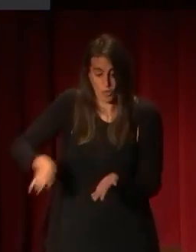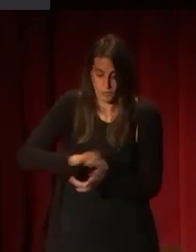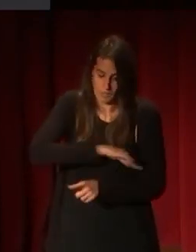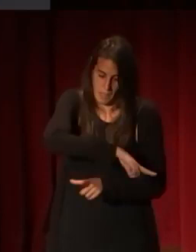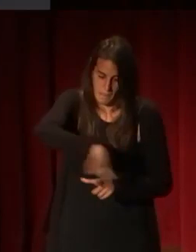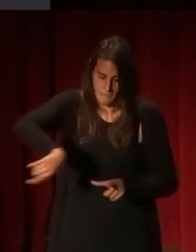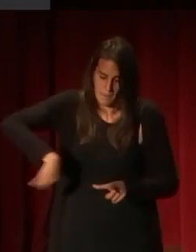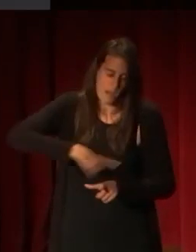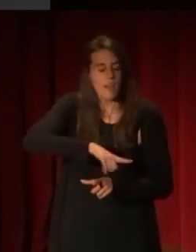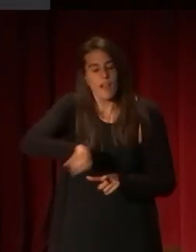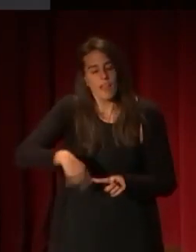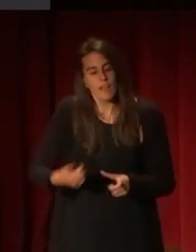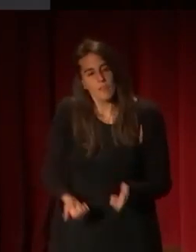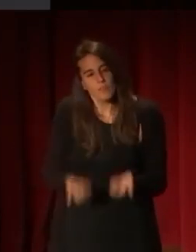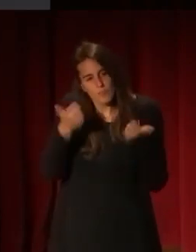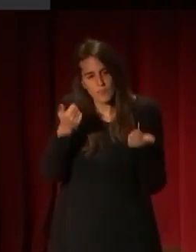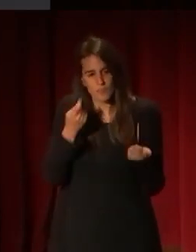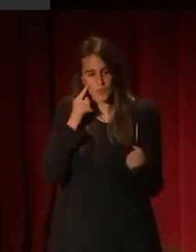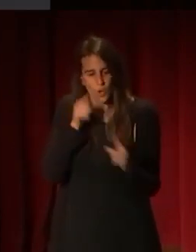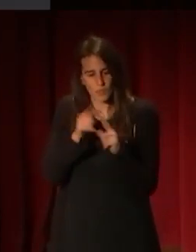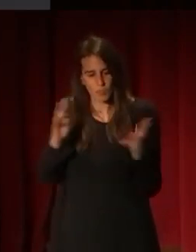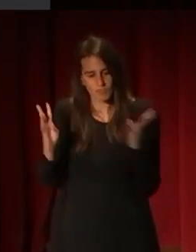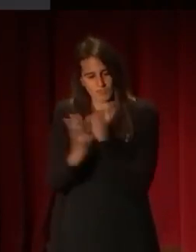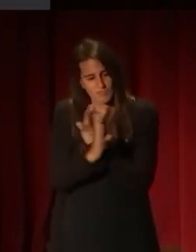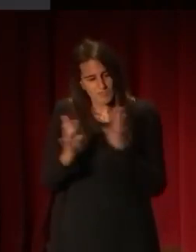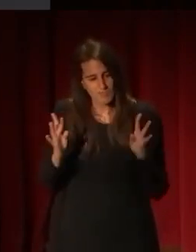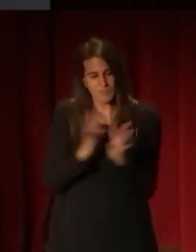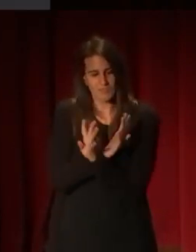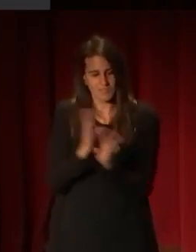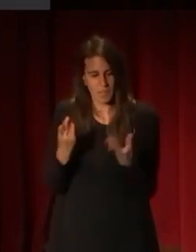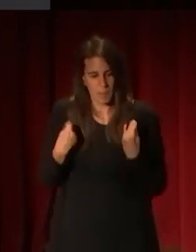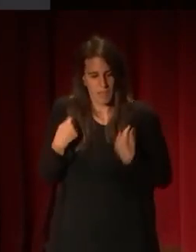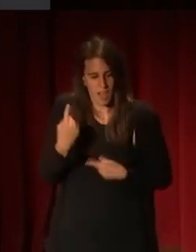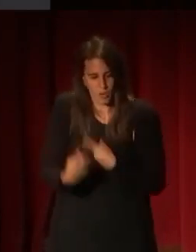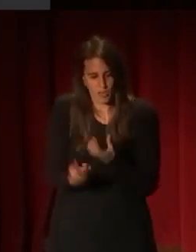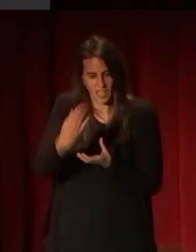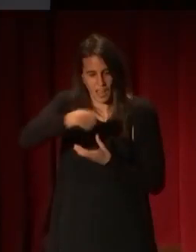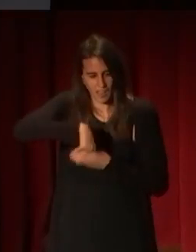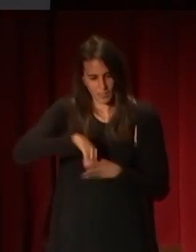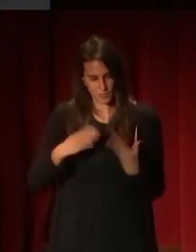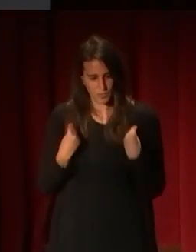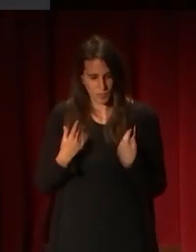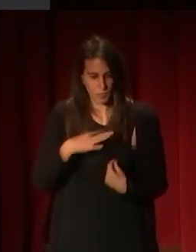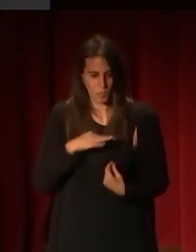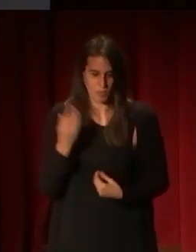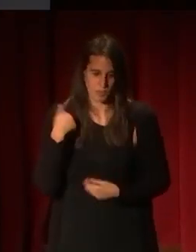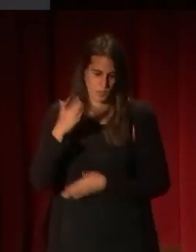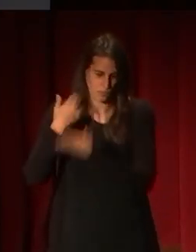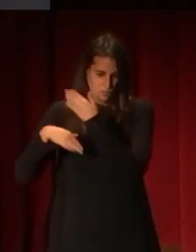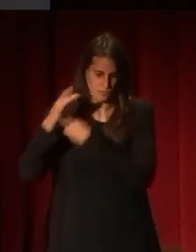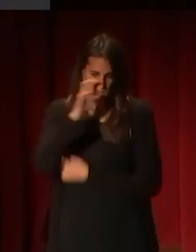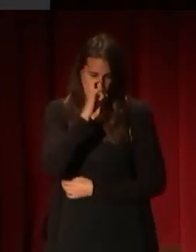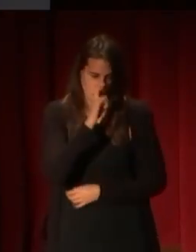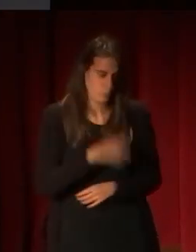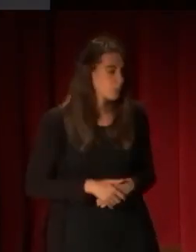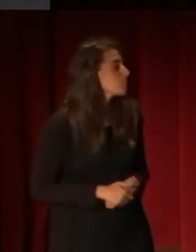plaza ganase esa vitalidad ese reflejo de la vida cotidiana que había sido tan característico a lo largo de toda la